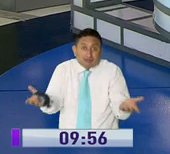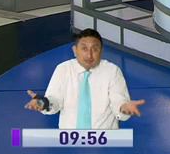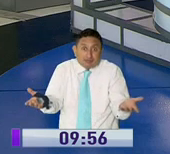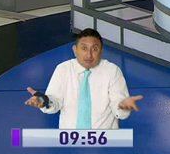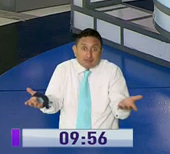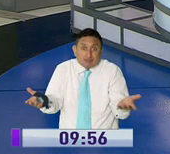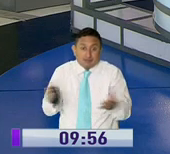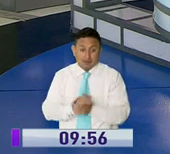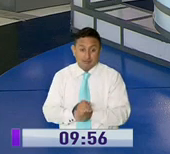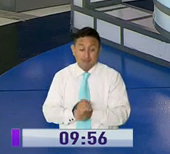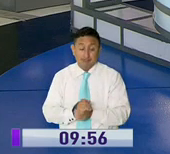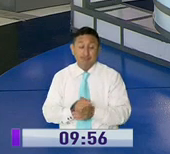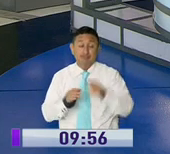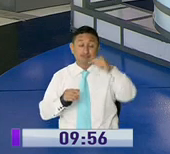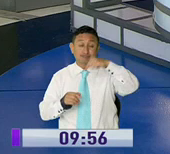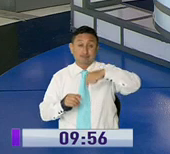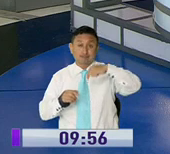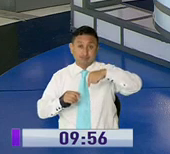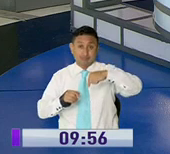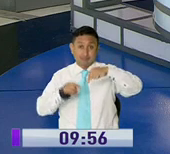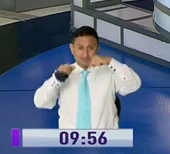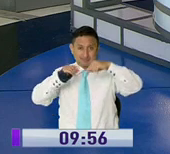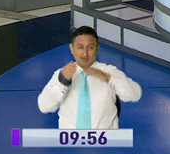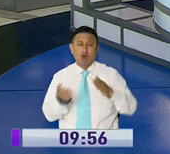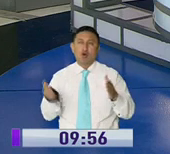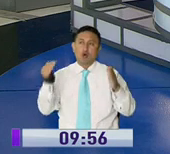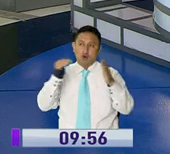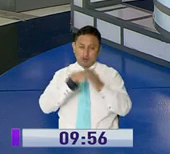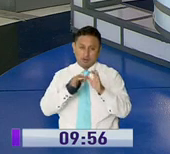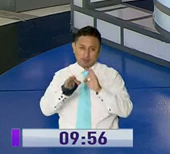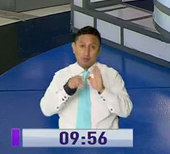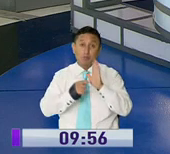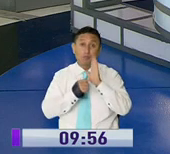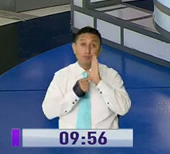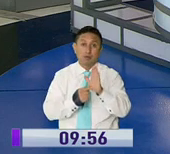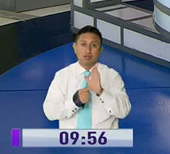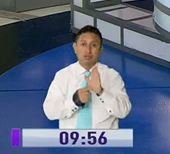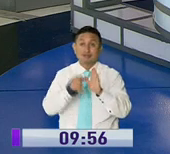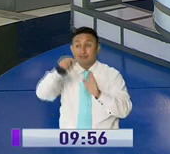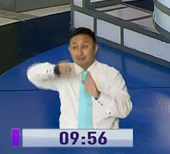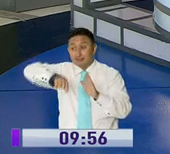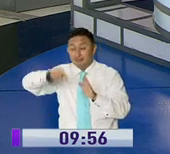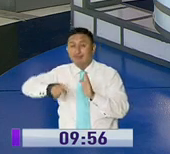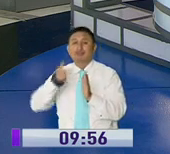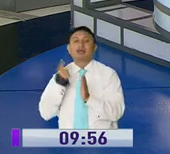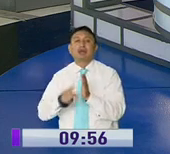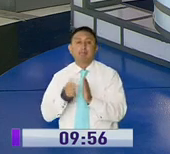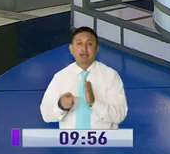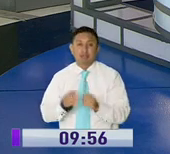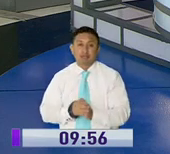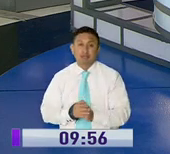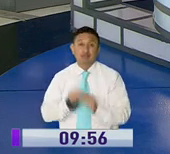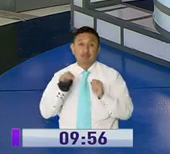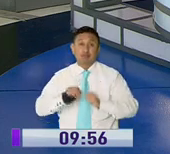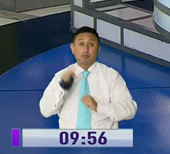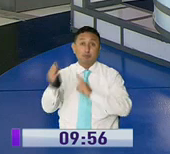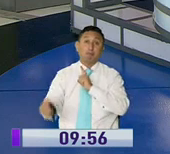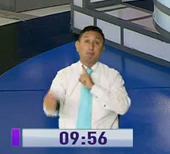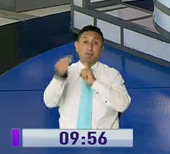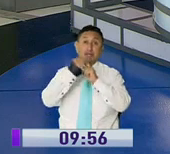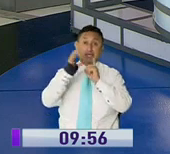diciendo, nosotros lo que intentamos, y repito esto, es evidenciar lo que está pasando. Exacto. Por eso, hasta los mensajes que nos